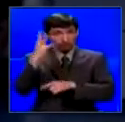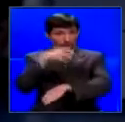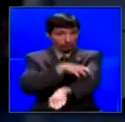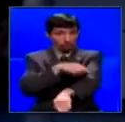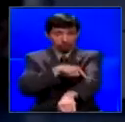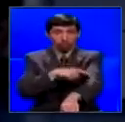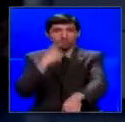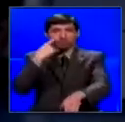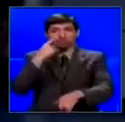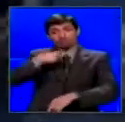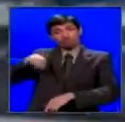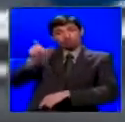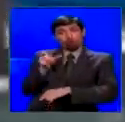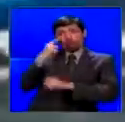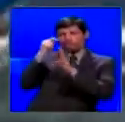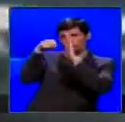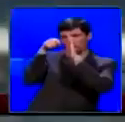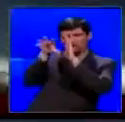además en las redes sociales.